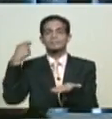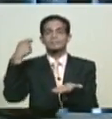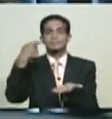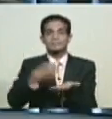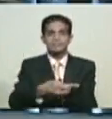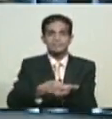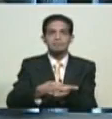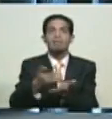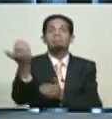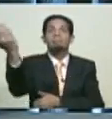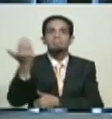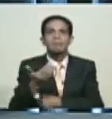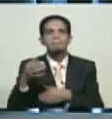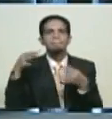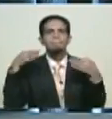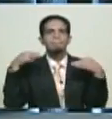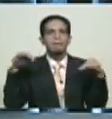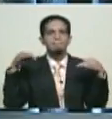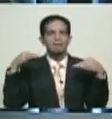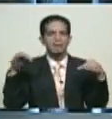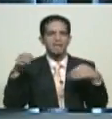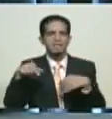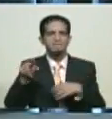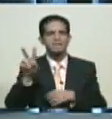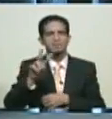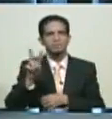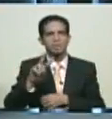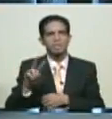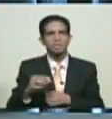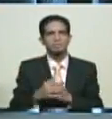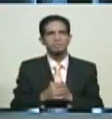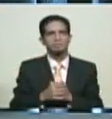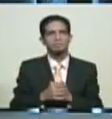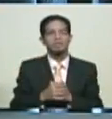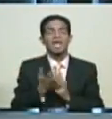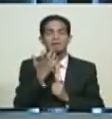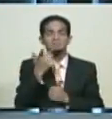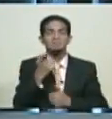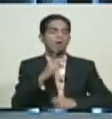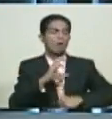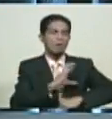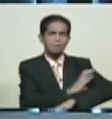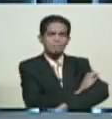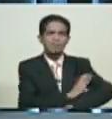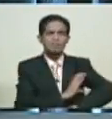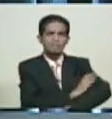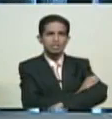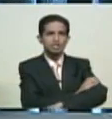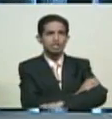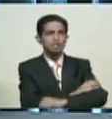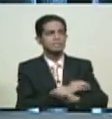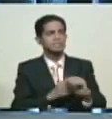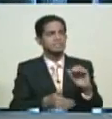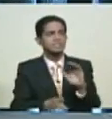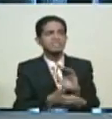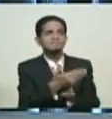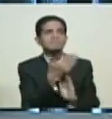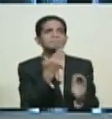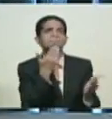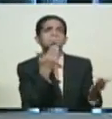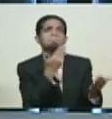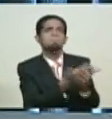venezuela gracias a los genios de la derecha que se han ido a pedir sanciones contra venezuela